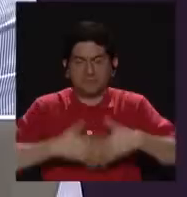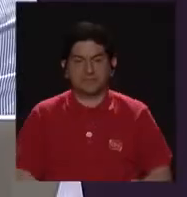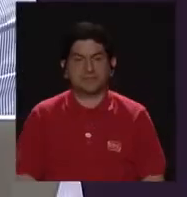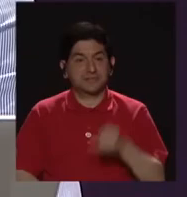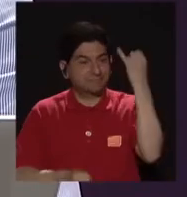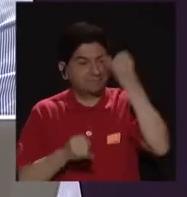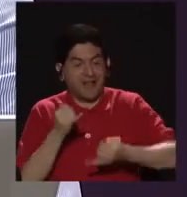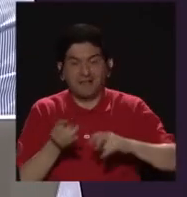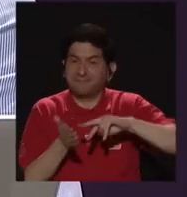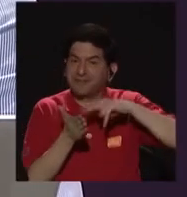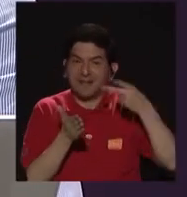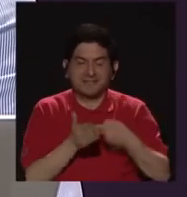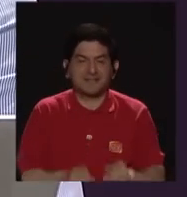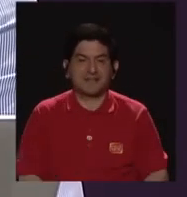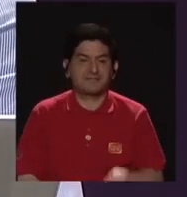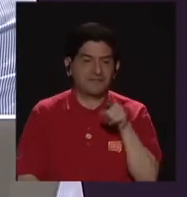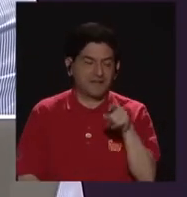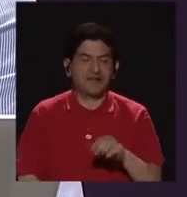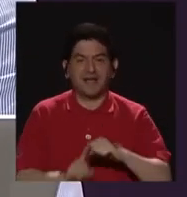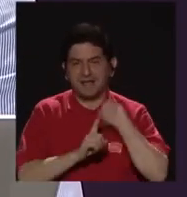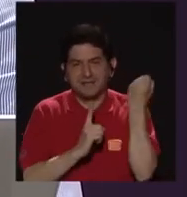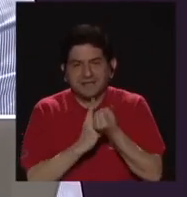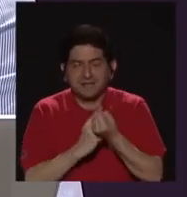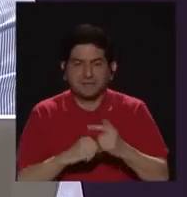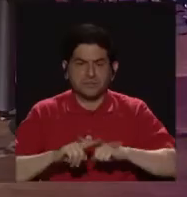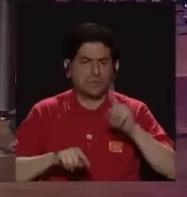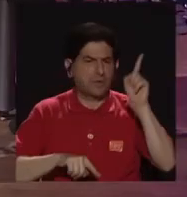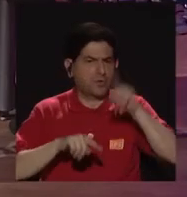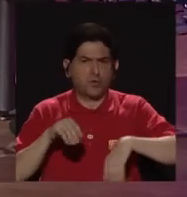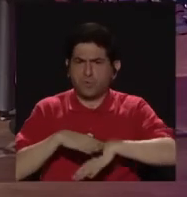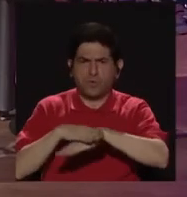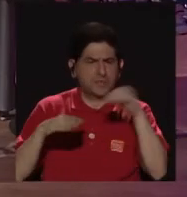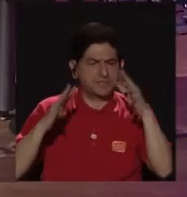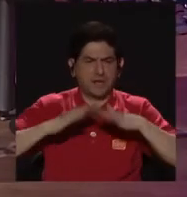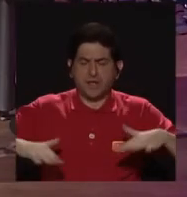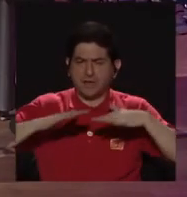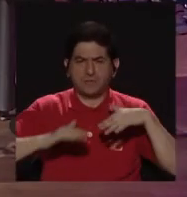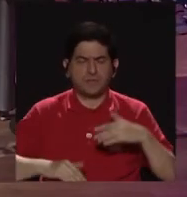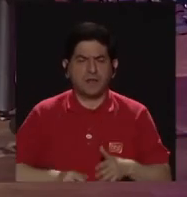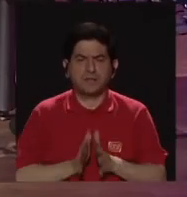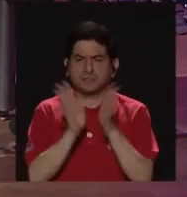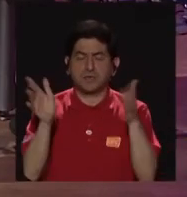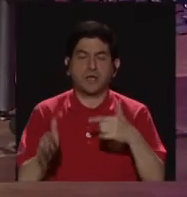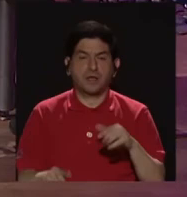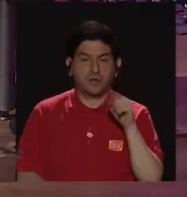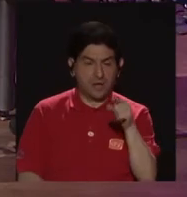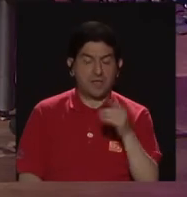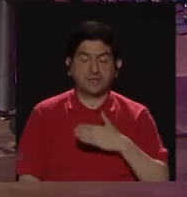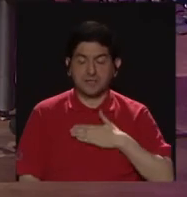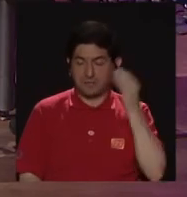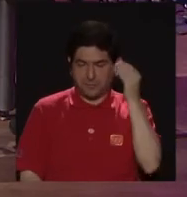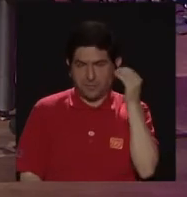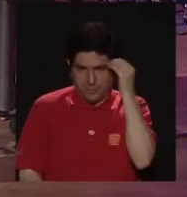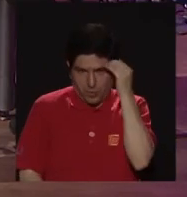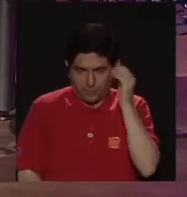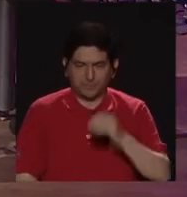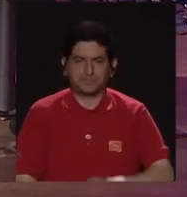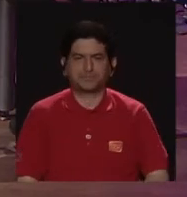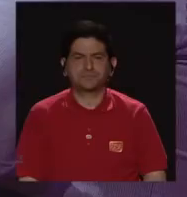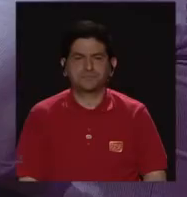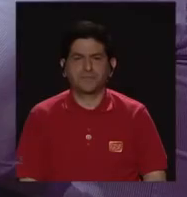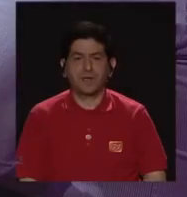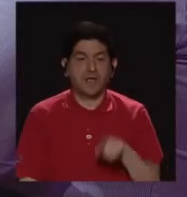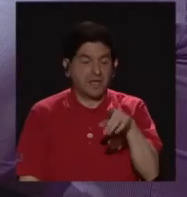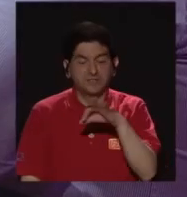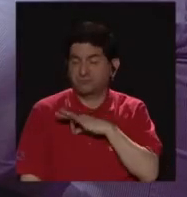es puro pin washing pero tampoco se los puede excluir por completo del escenario público por lo menos esas de la esfera pública es en mi opinión y no es